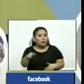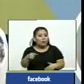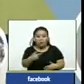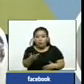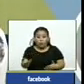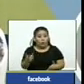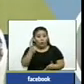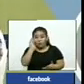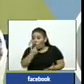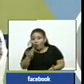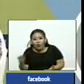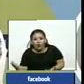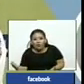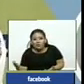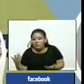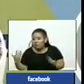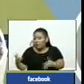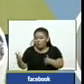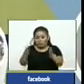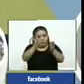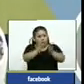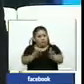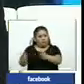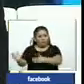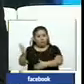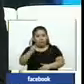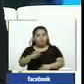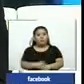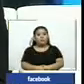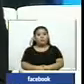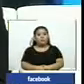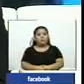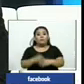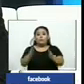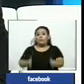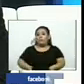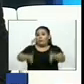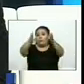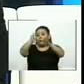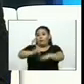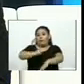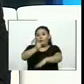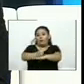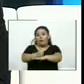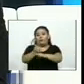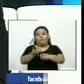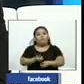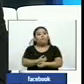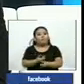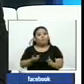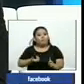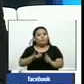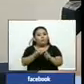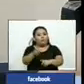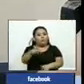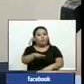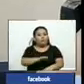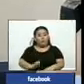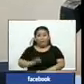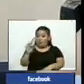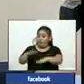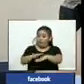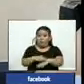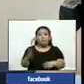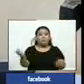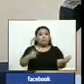por recuperar los materiales, clasificarlos. La Fundación Liderazgo Integral de El Salvador anunció que el país será sede de la